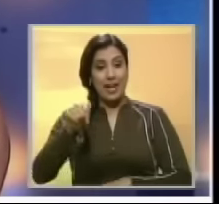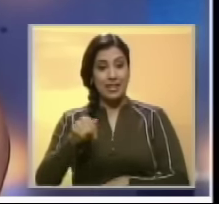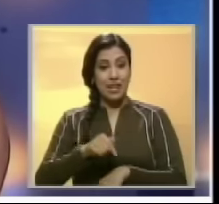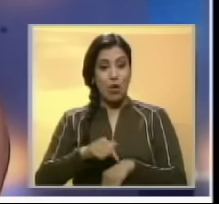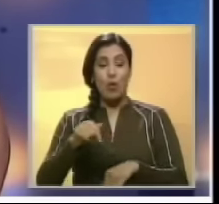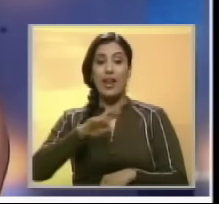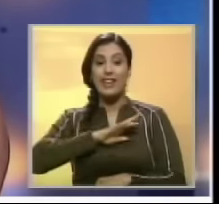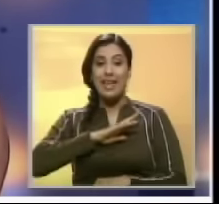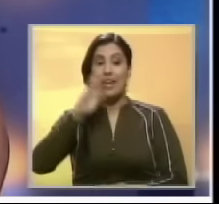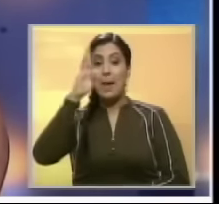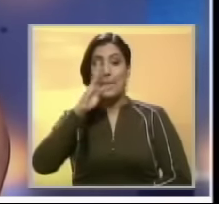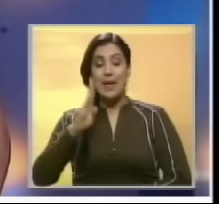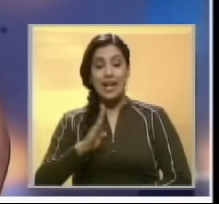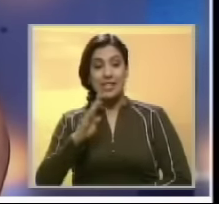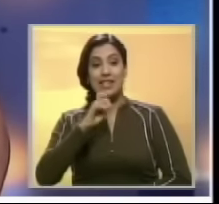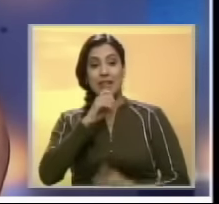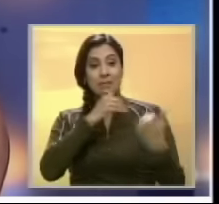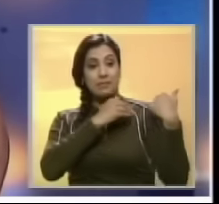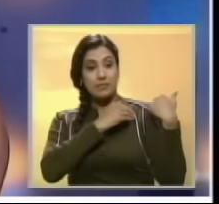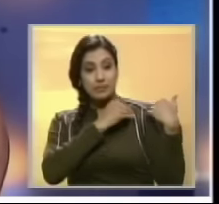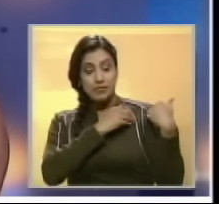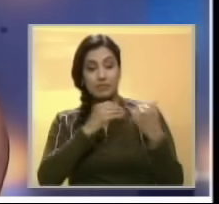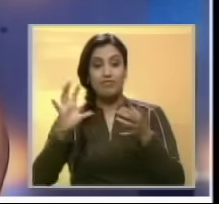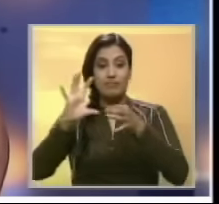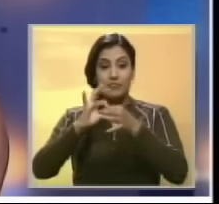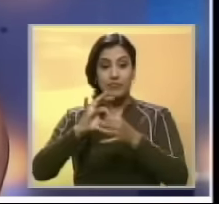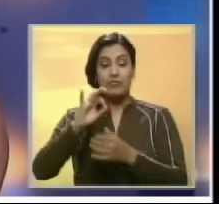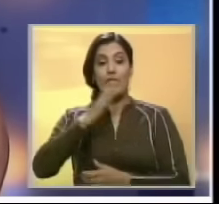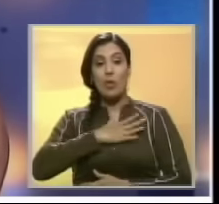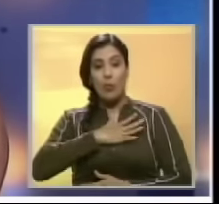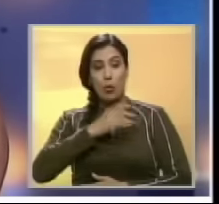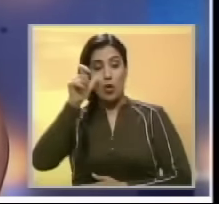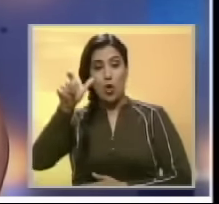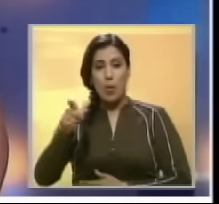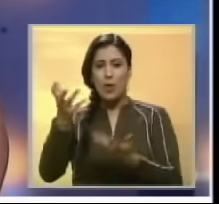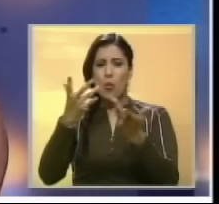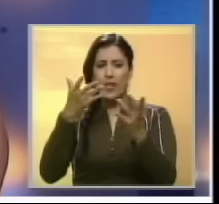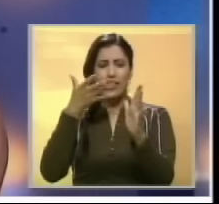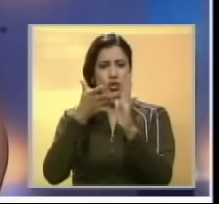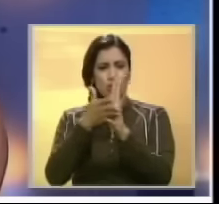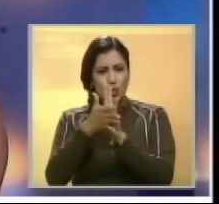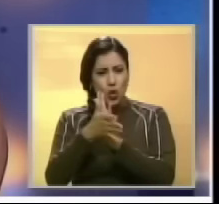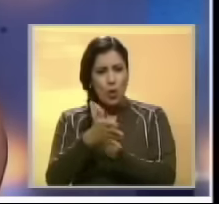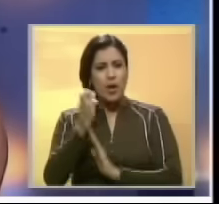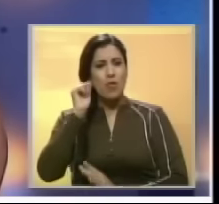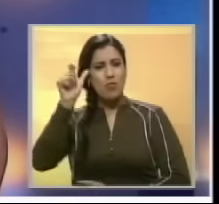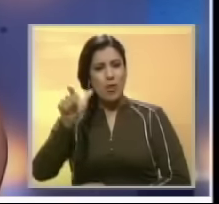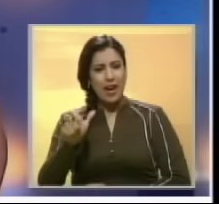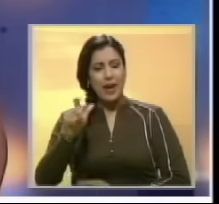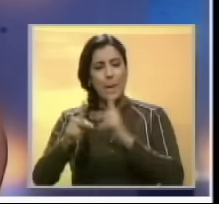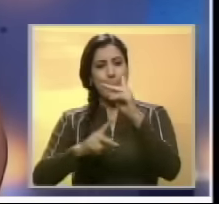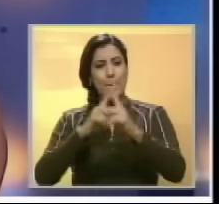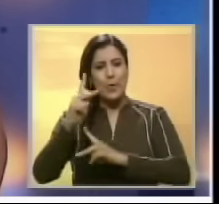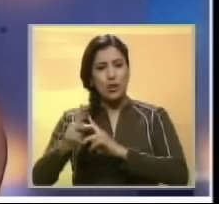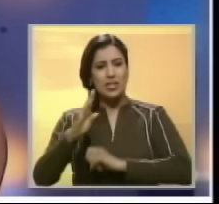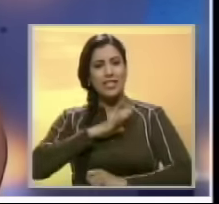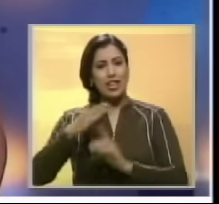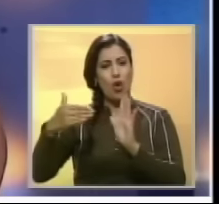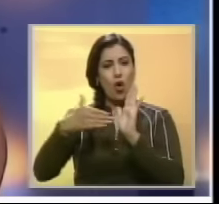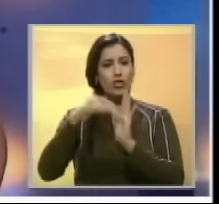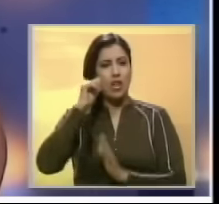hora se encuentra en Brasilia el corresponsal de nuestro canal Aliado telef Guillermo paniza quien nos trae más detalles sobre todo este proceso que se ha dado